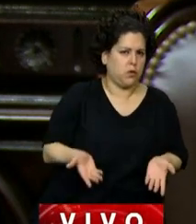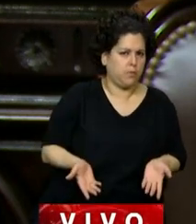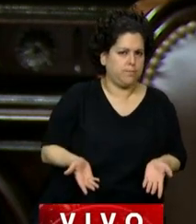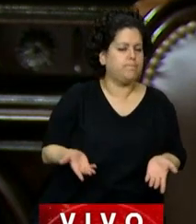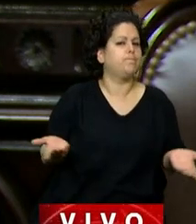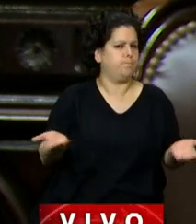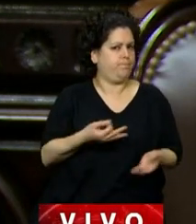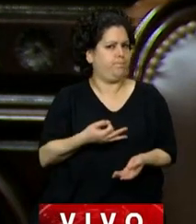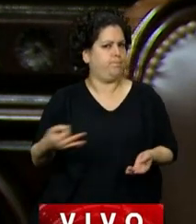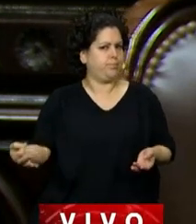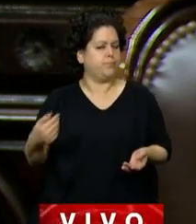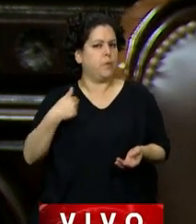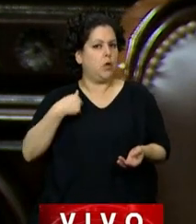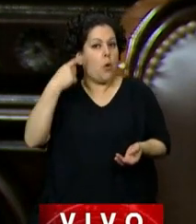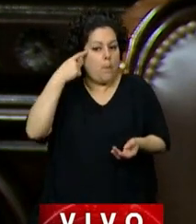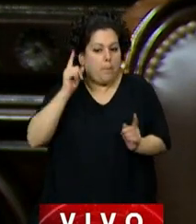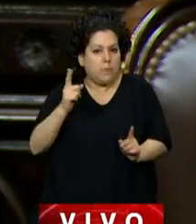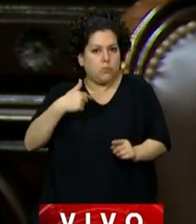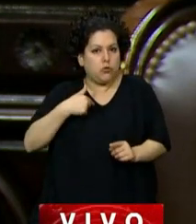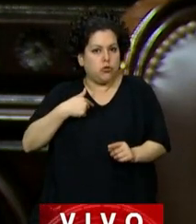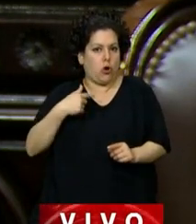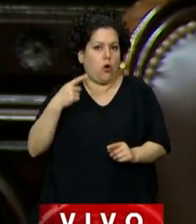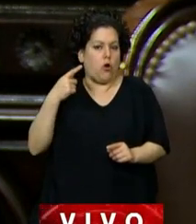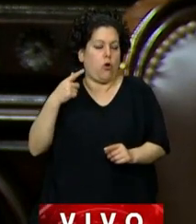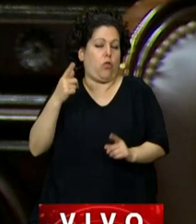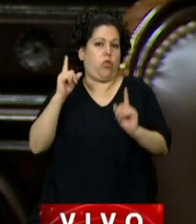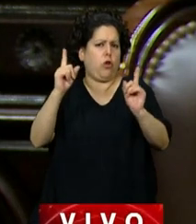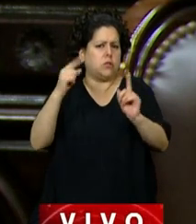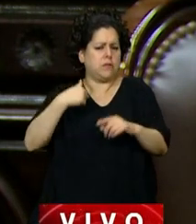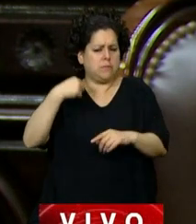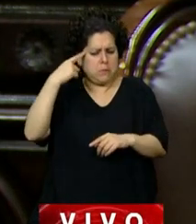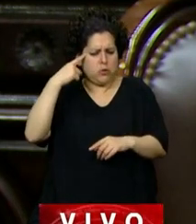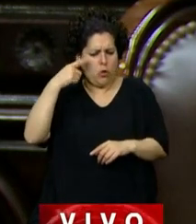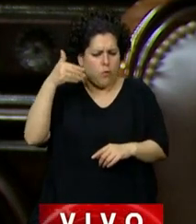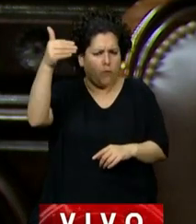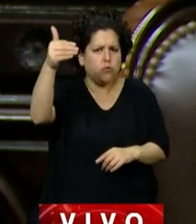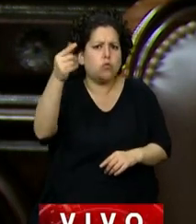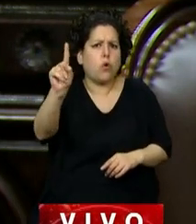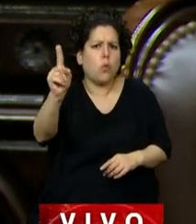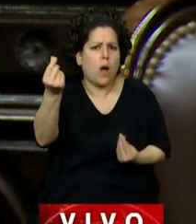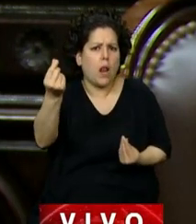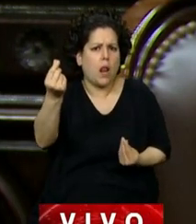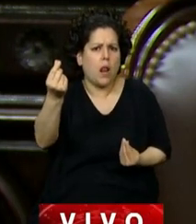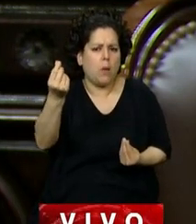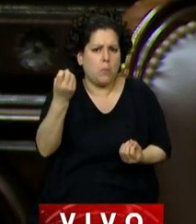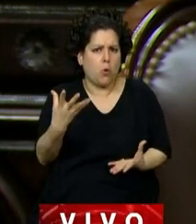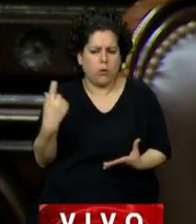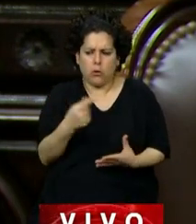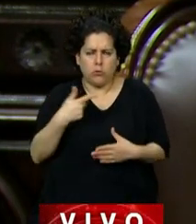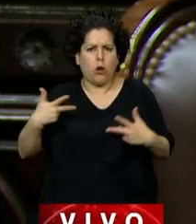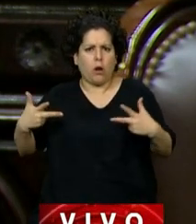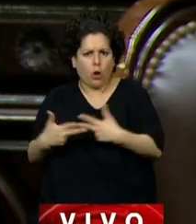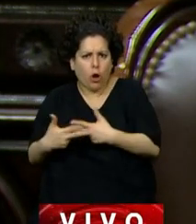¿Y sabe qué me vino a la mente a mí como docente? ¿Qué futuro vamos a tener si seguimos recortando educación?